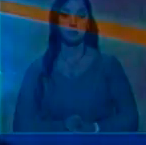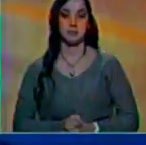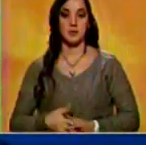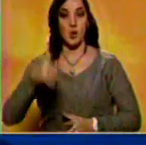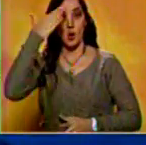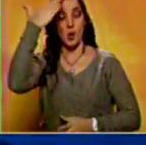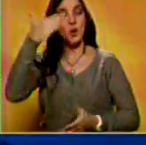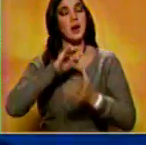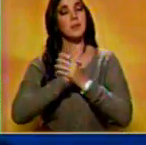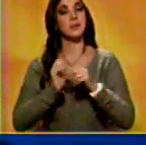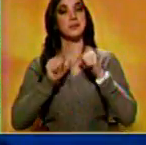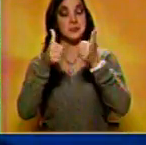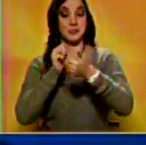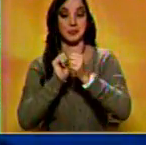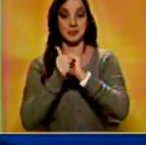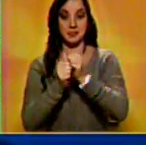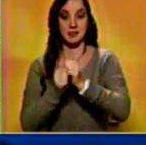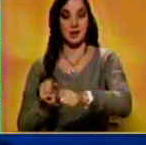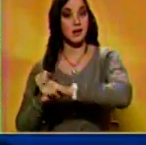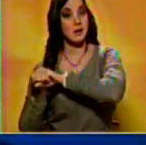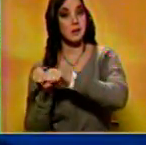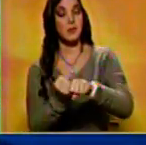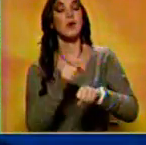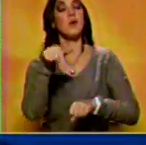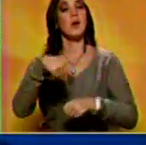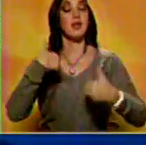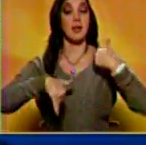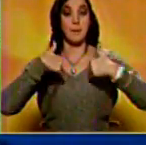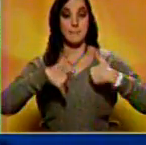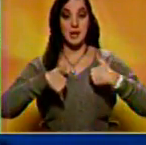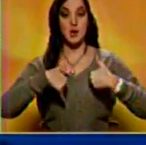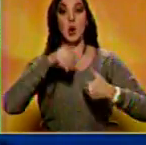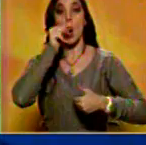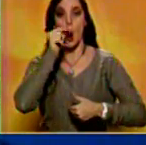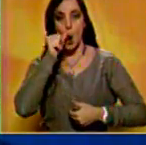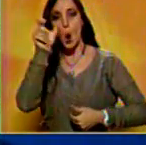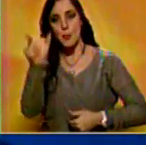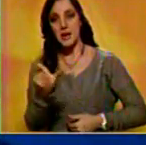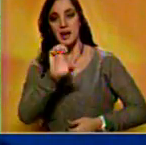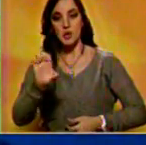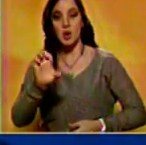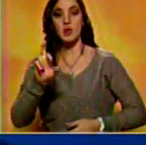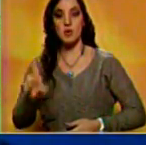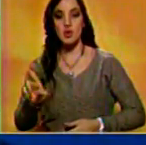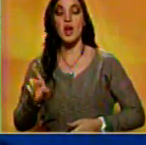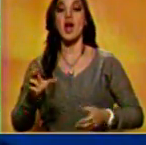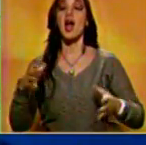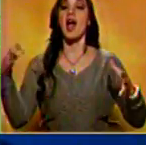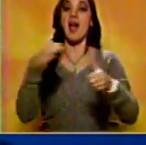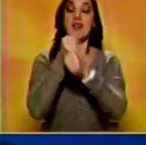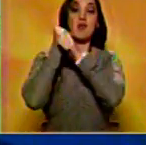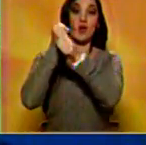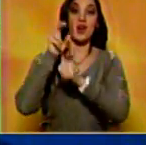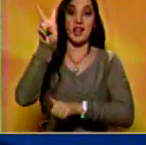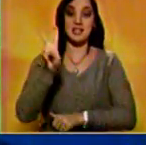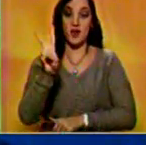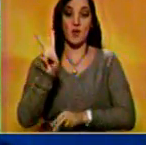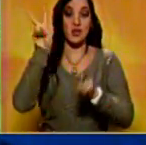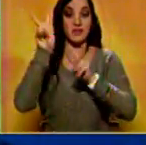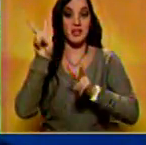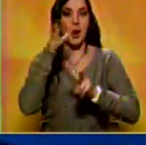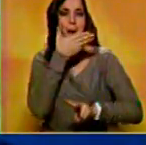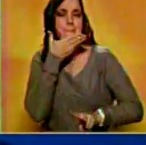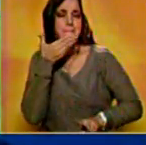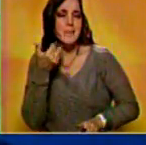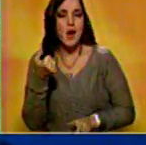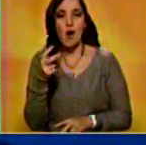Hola amigos, comenzamos los deportes con el béisbol de Grandes Ligas porque este miércoles Eduardo Rodríguez consiguió su segunda victoria de la campaña y se convirtió en el lanzador venezolano que mejor